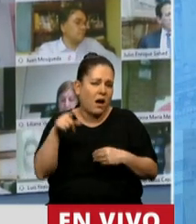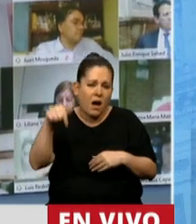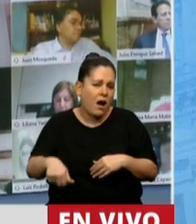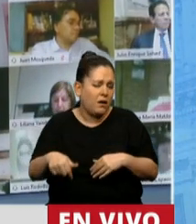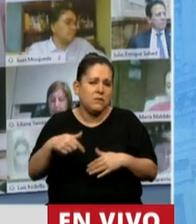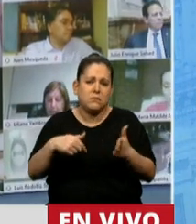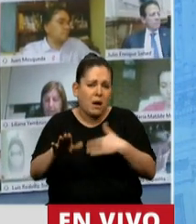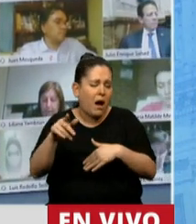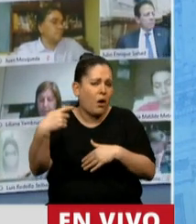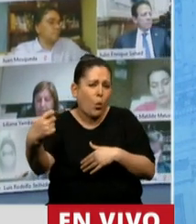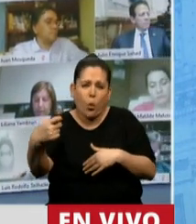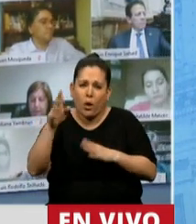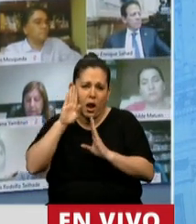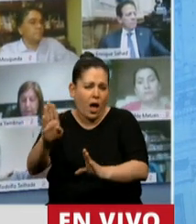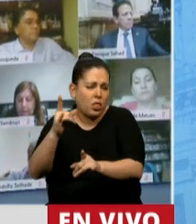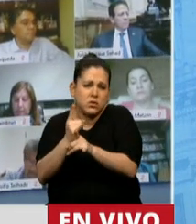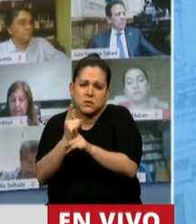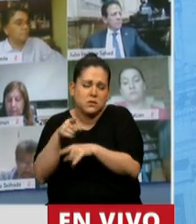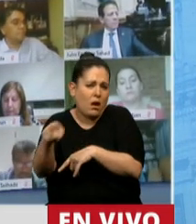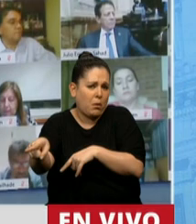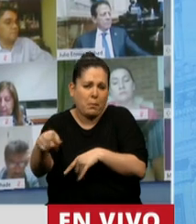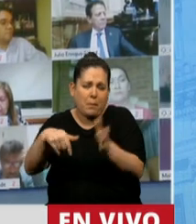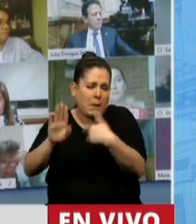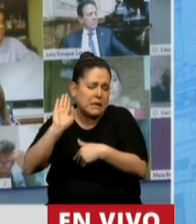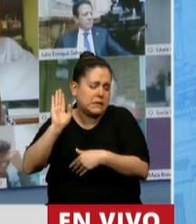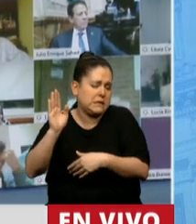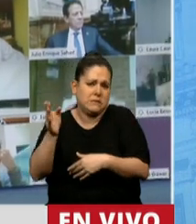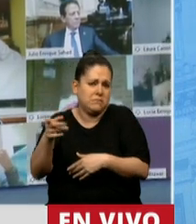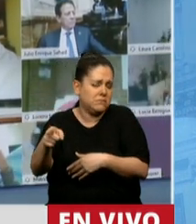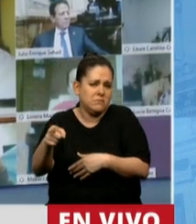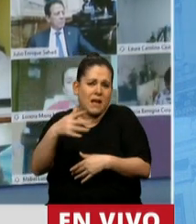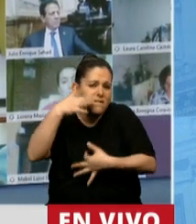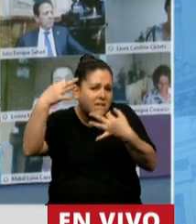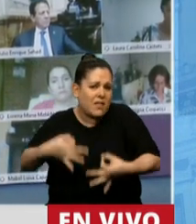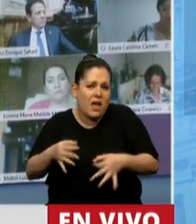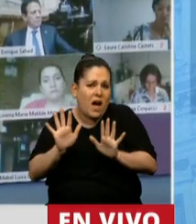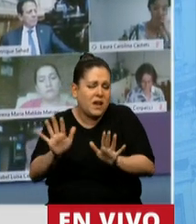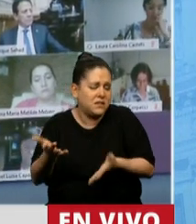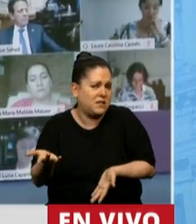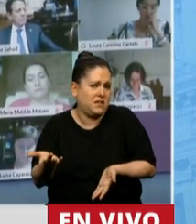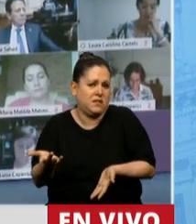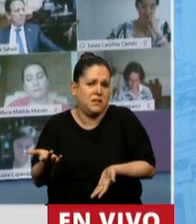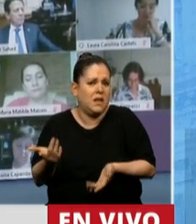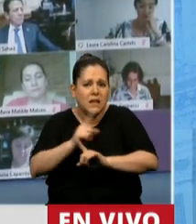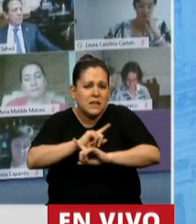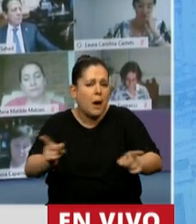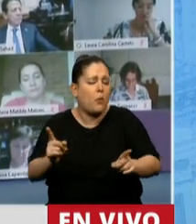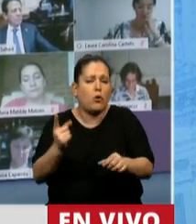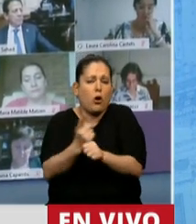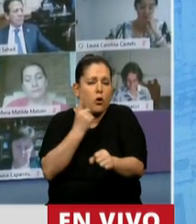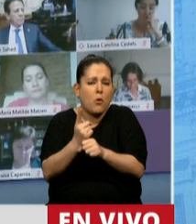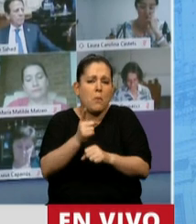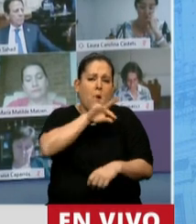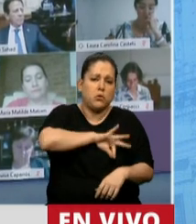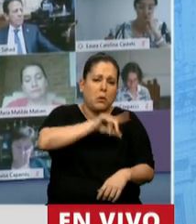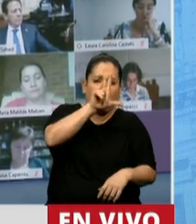recae sobre los jubilados eso es lo que es la única verdad tampoco es positivo seguir achicando los